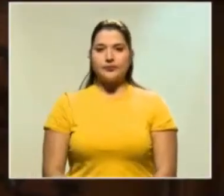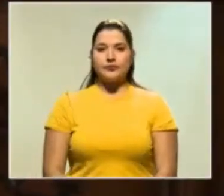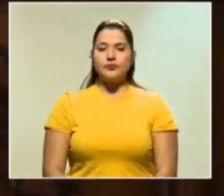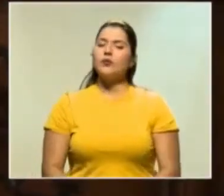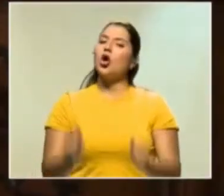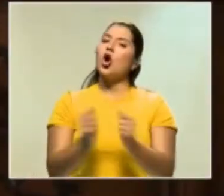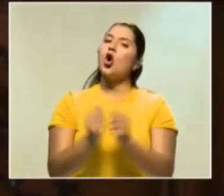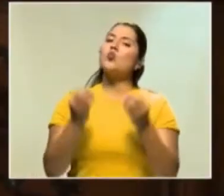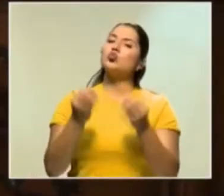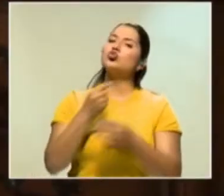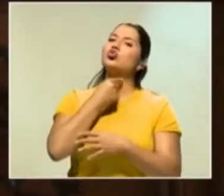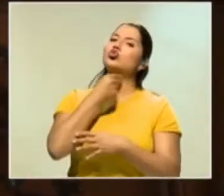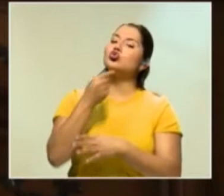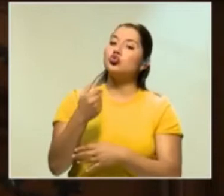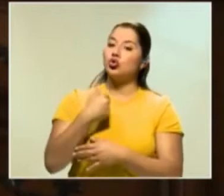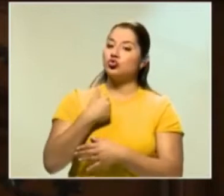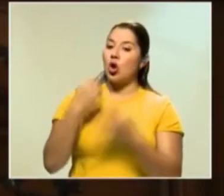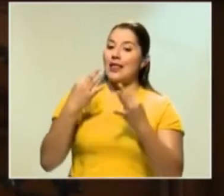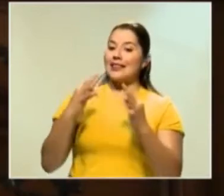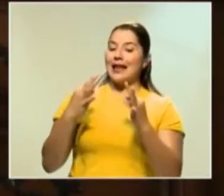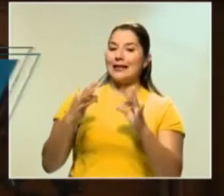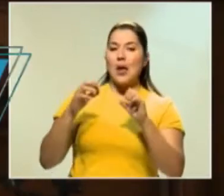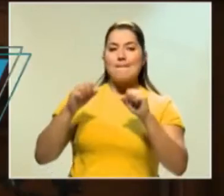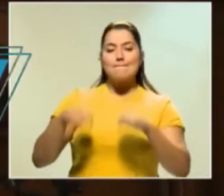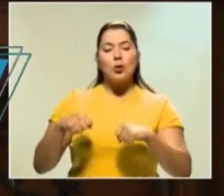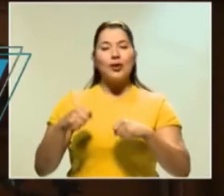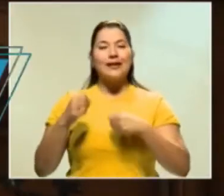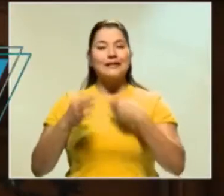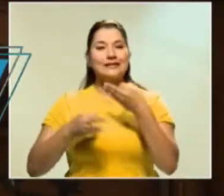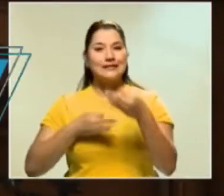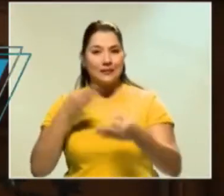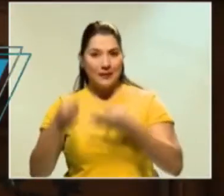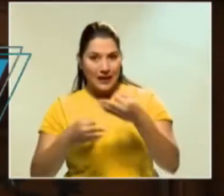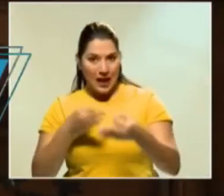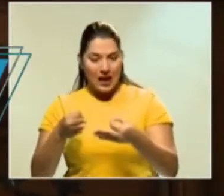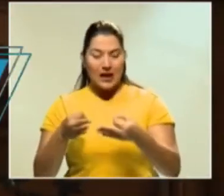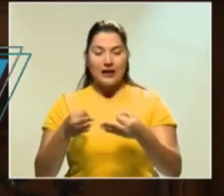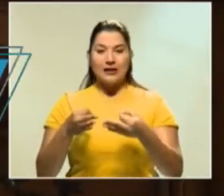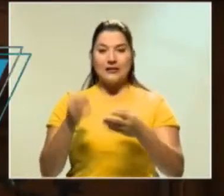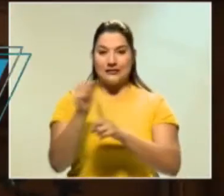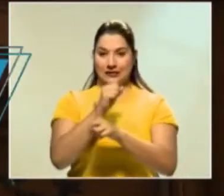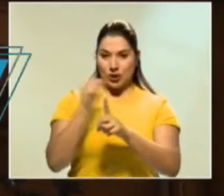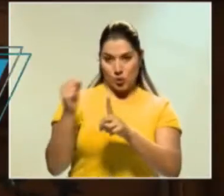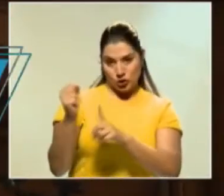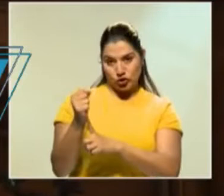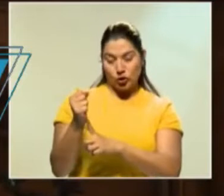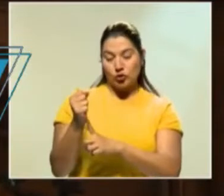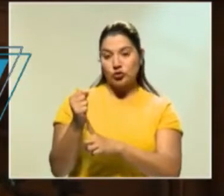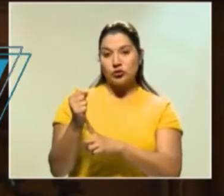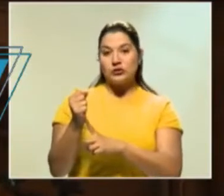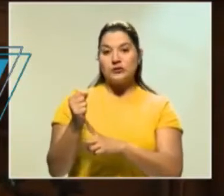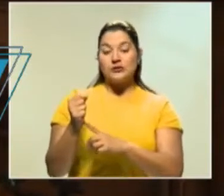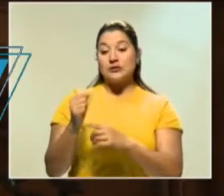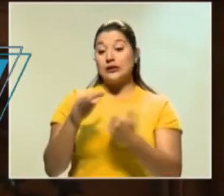Con muchísimo gusto trataré de dar alguna interpretación y para contextualizar lo que está ocurriendo en estos